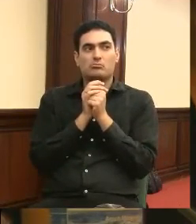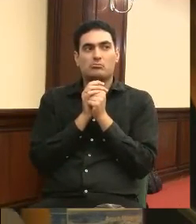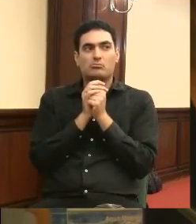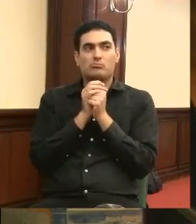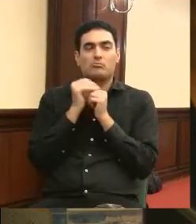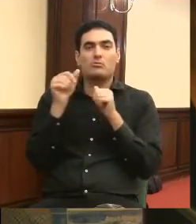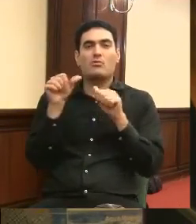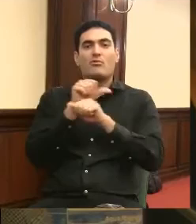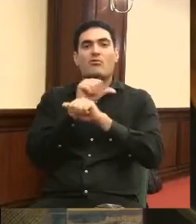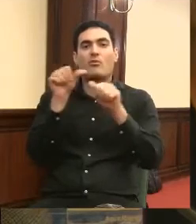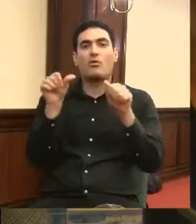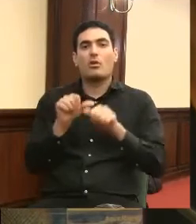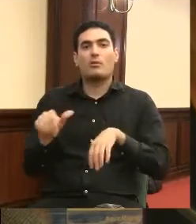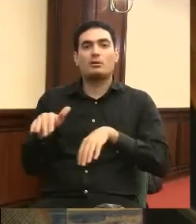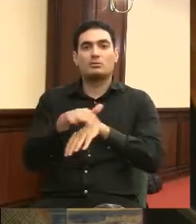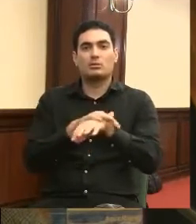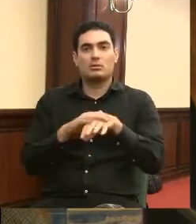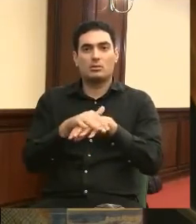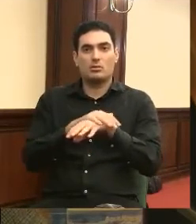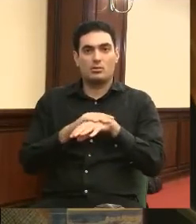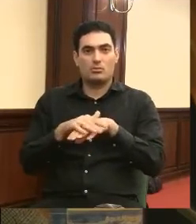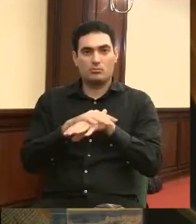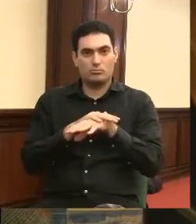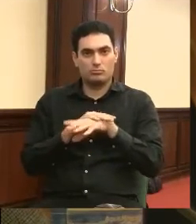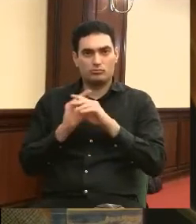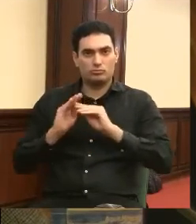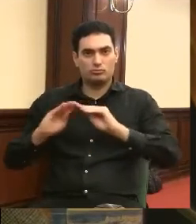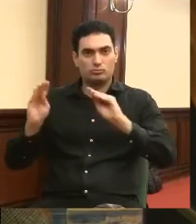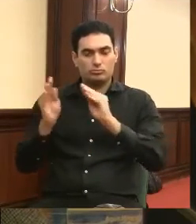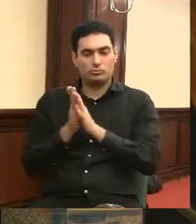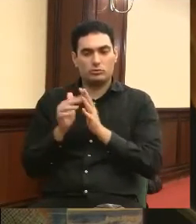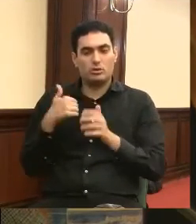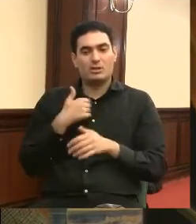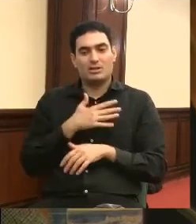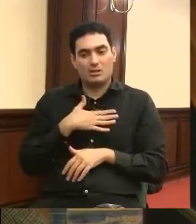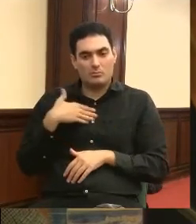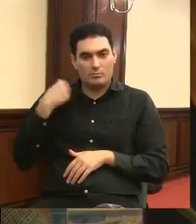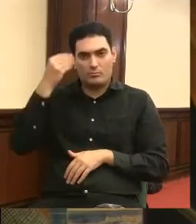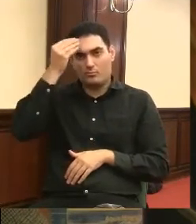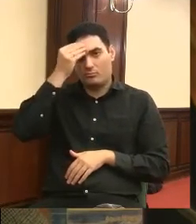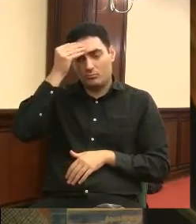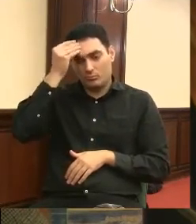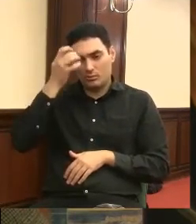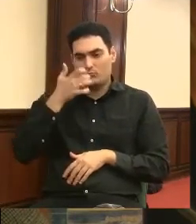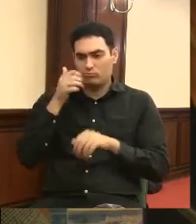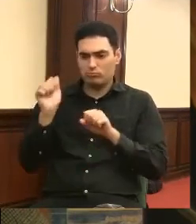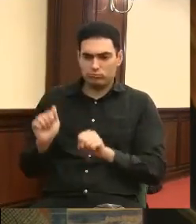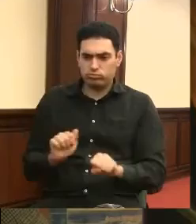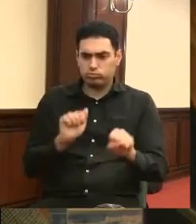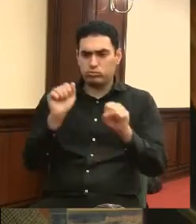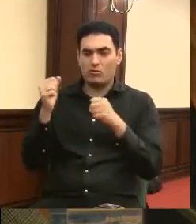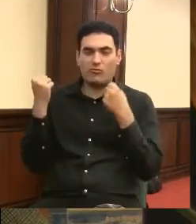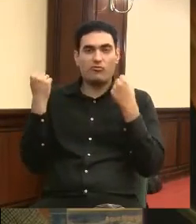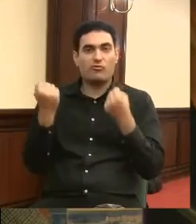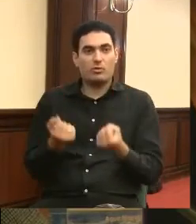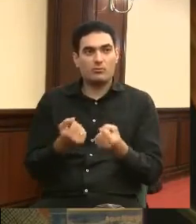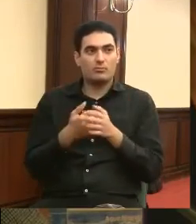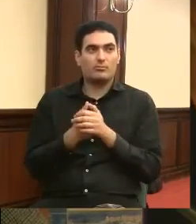era una forma esencial de gobierno. Quiero pensar que cuando se defiende con